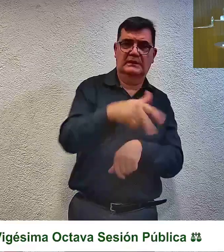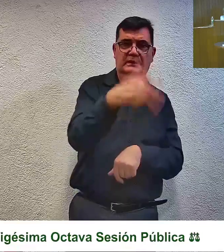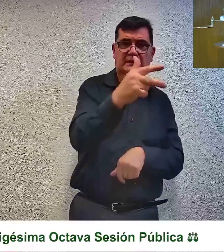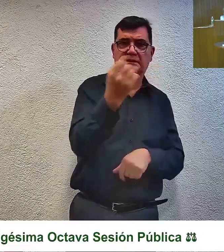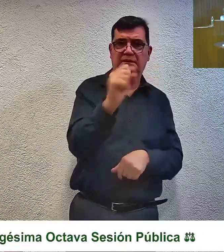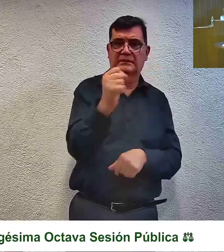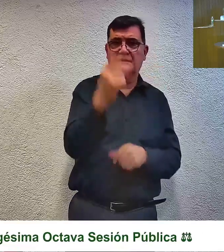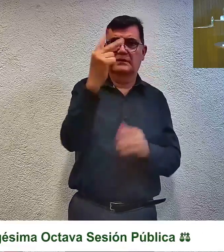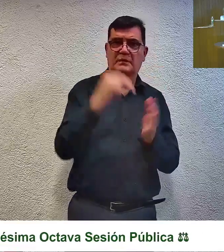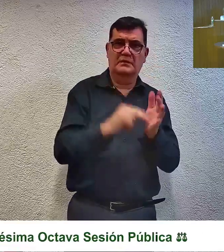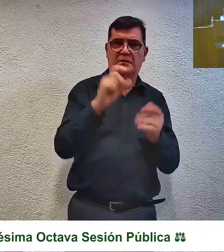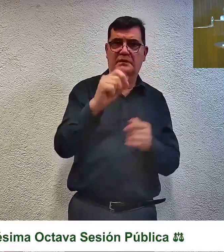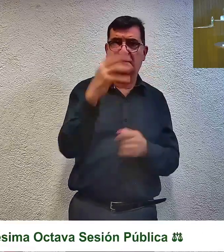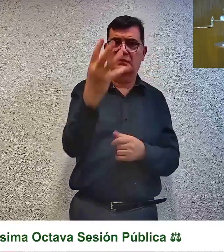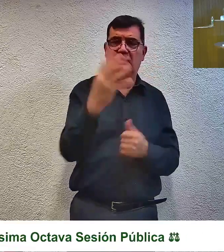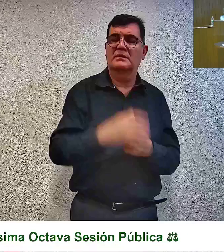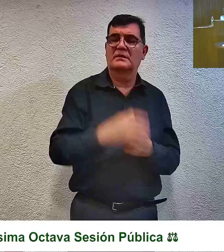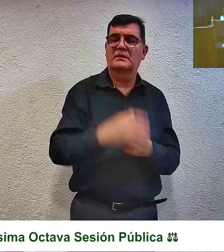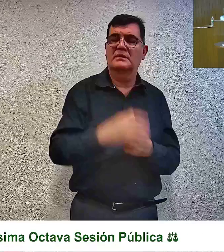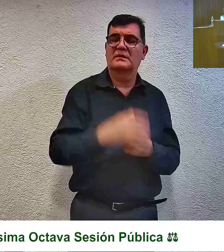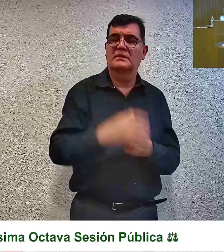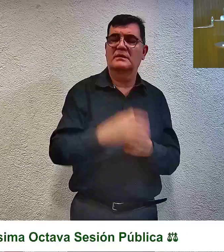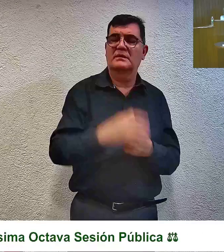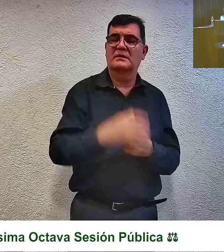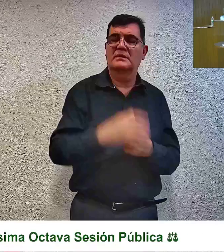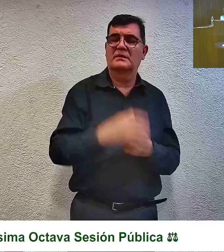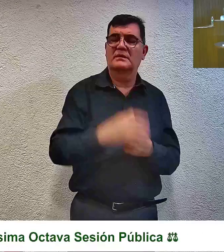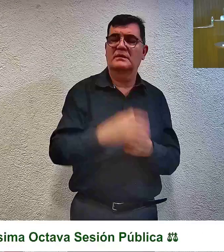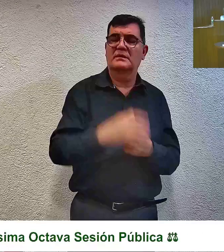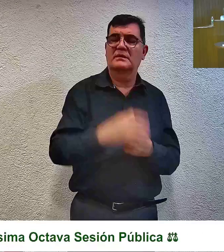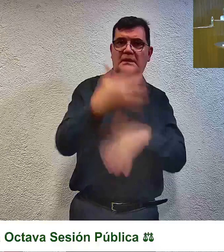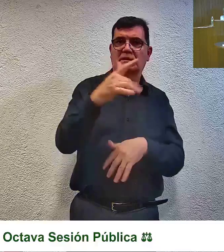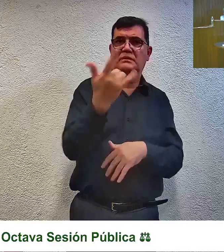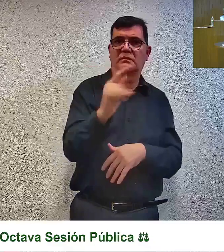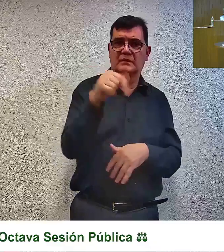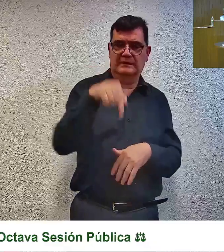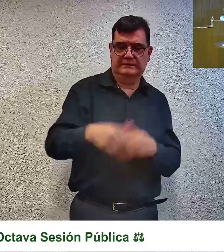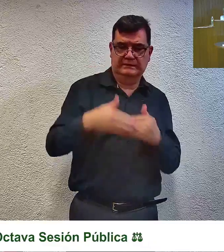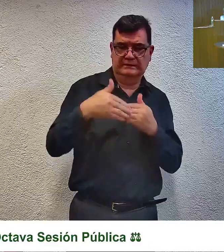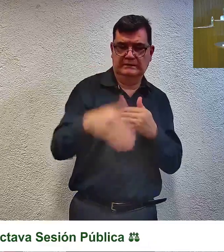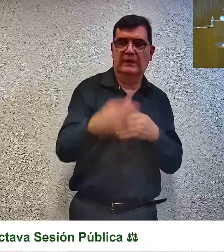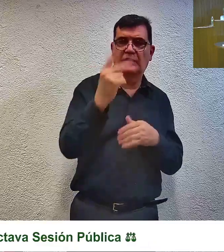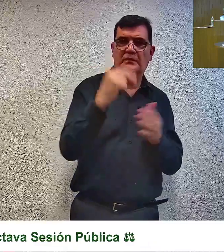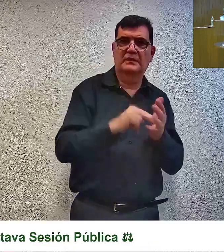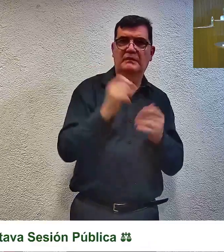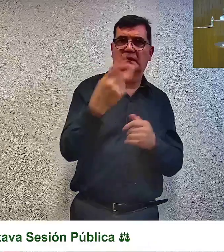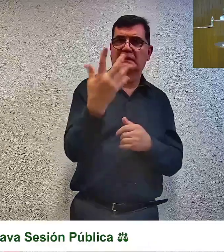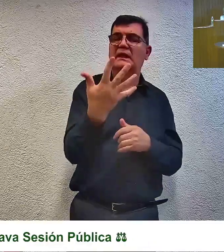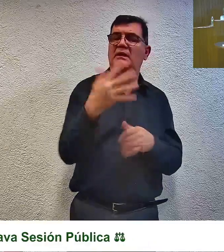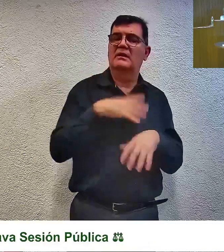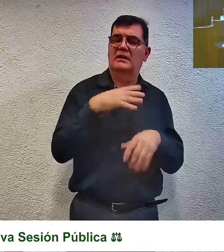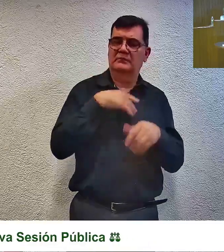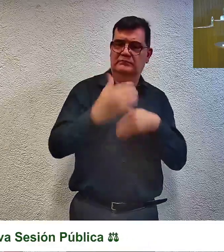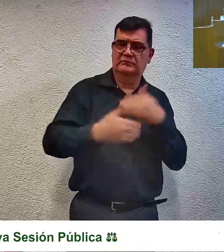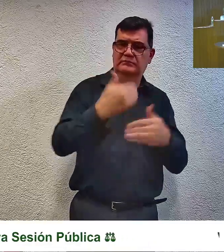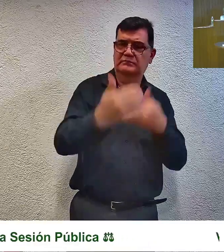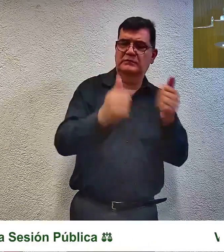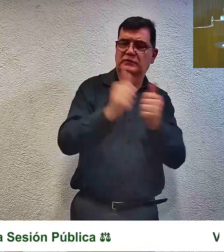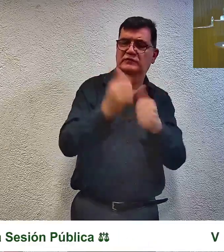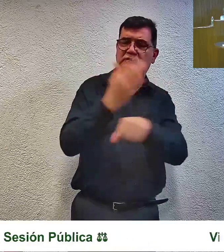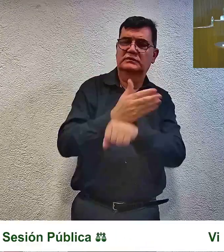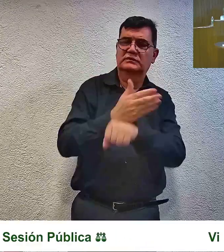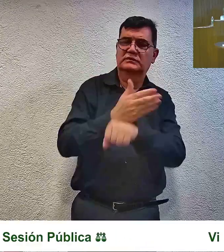septiembre del 2024 y el acuerdo plenario de 15 de julio de este año, emitidos en el citado procedimiento especial